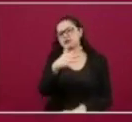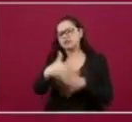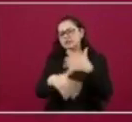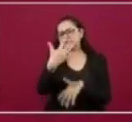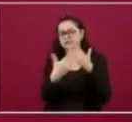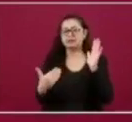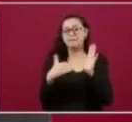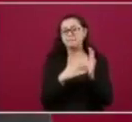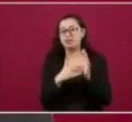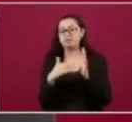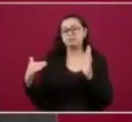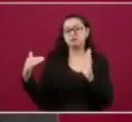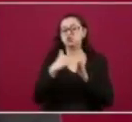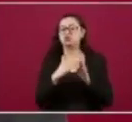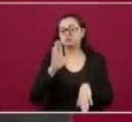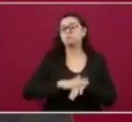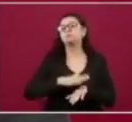15,000 millones adicionales,